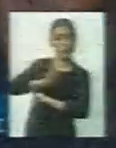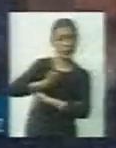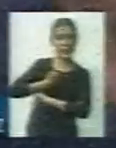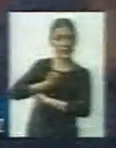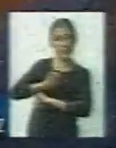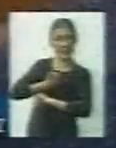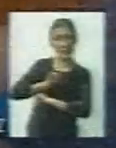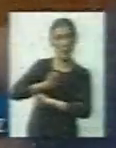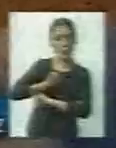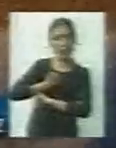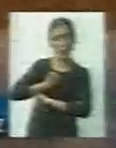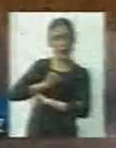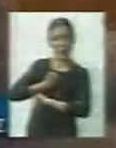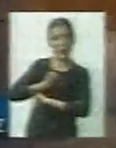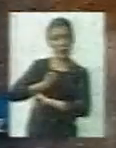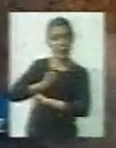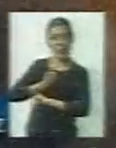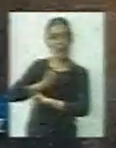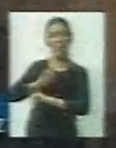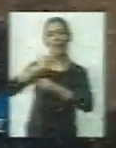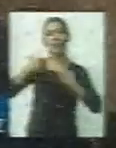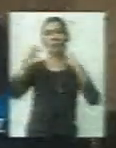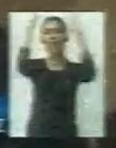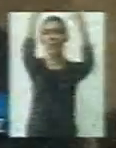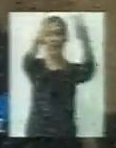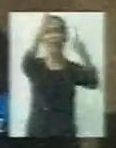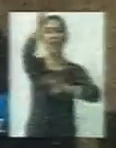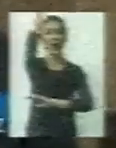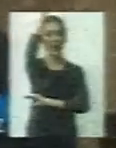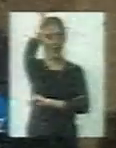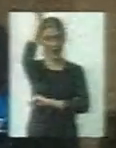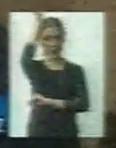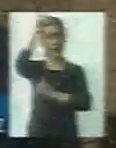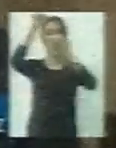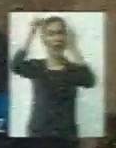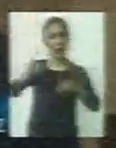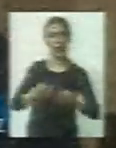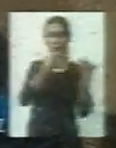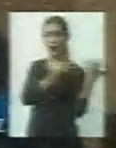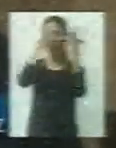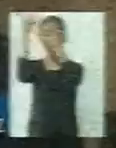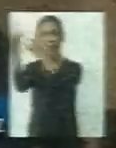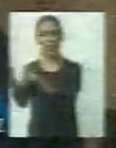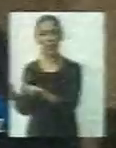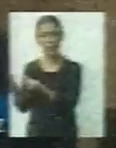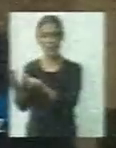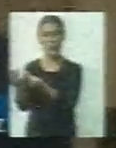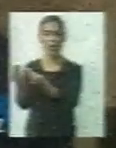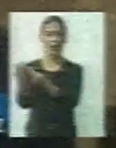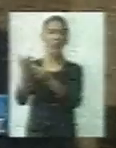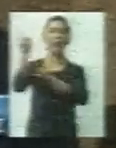va a participar y que va a viajar y que si aparte de la beca podíamos apoyarlo y asistirlo para algunas